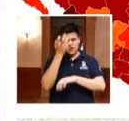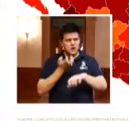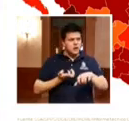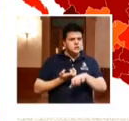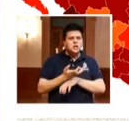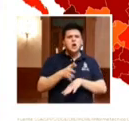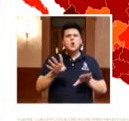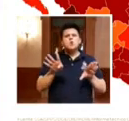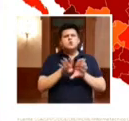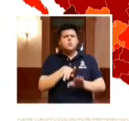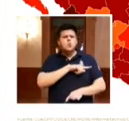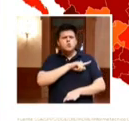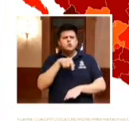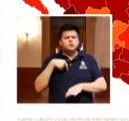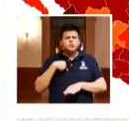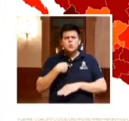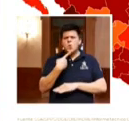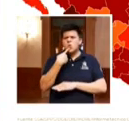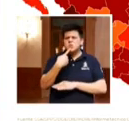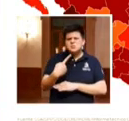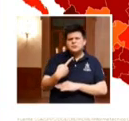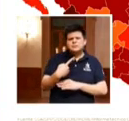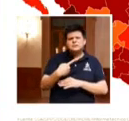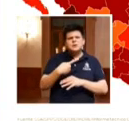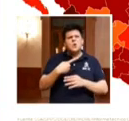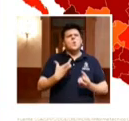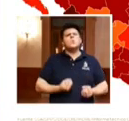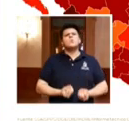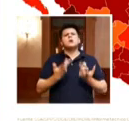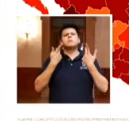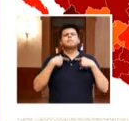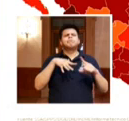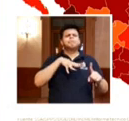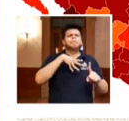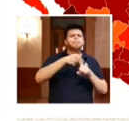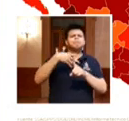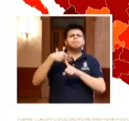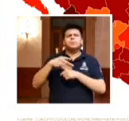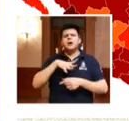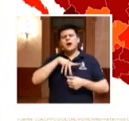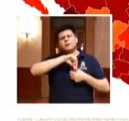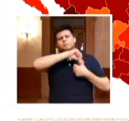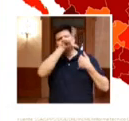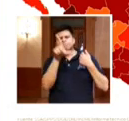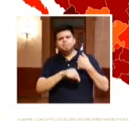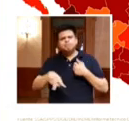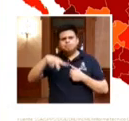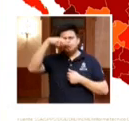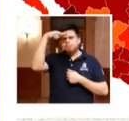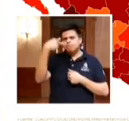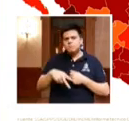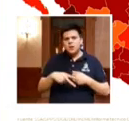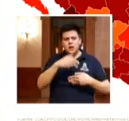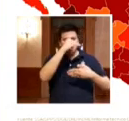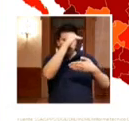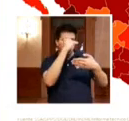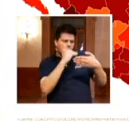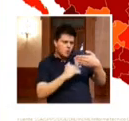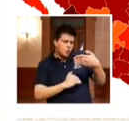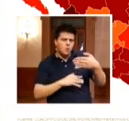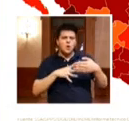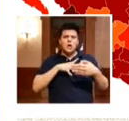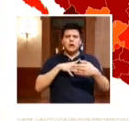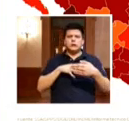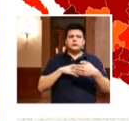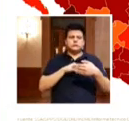¿Cómo estamos situados a nivel país? ¿Cómo está Nuevo León situado en relación al